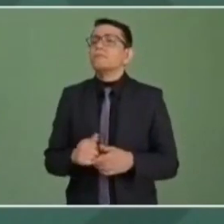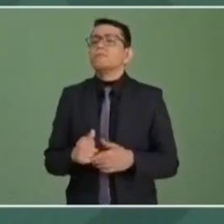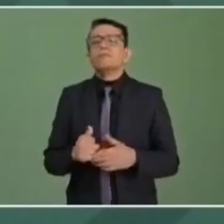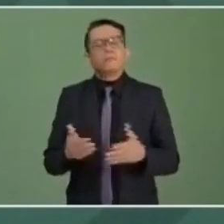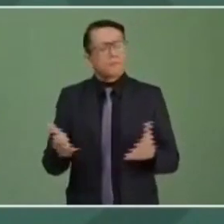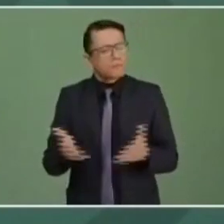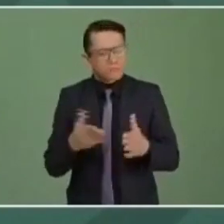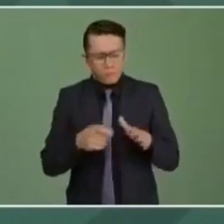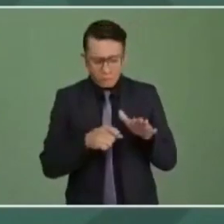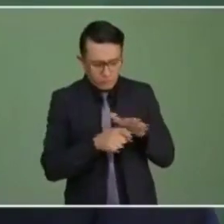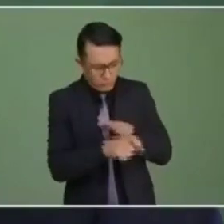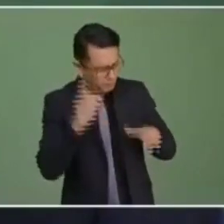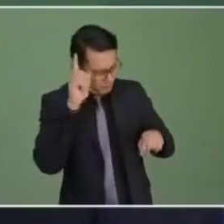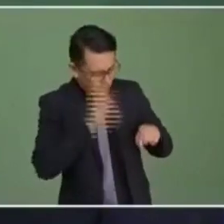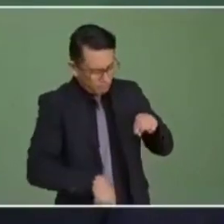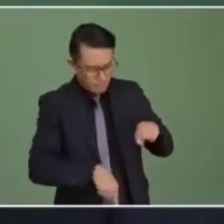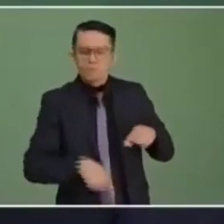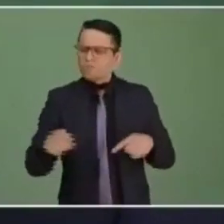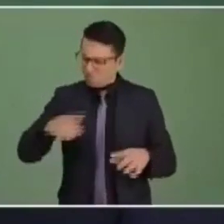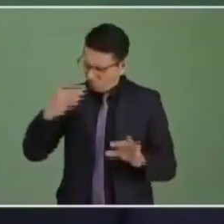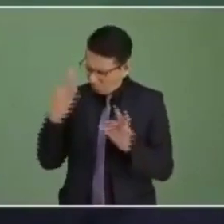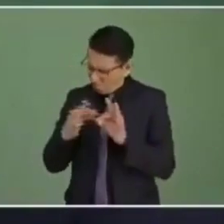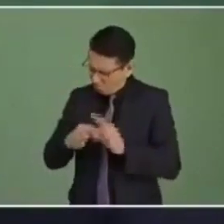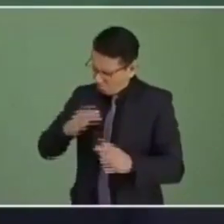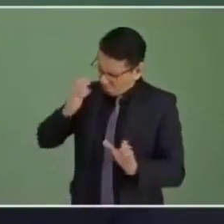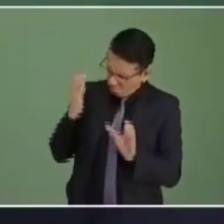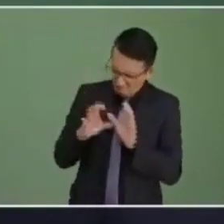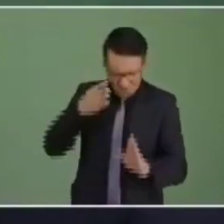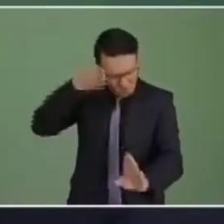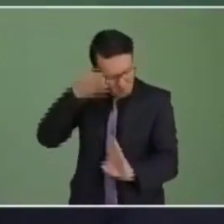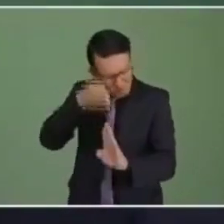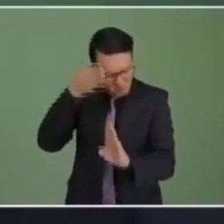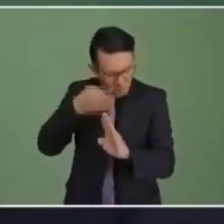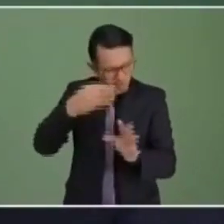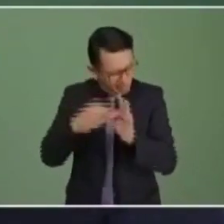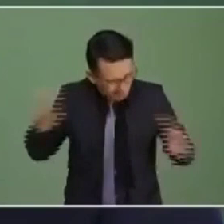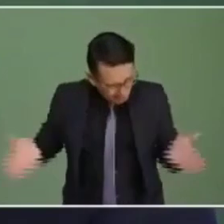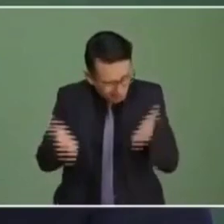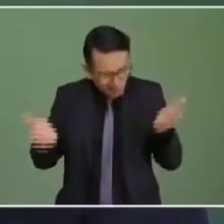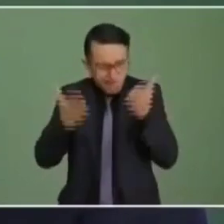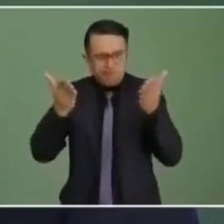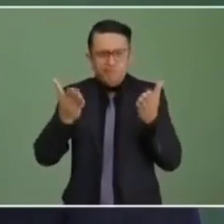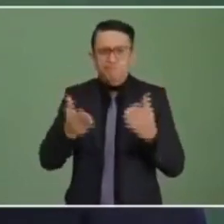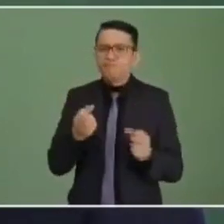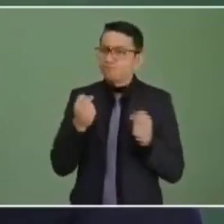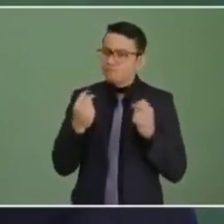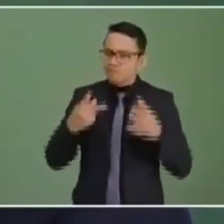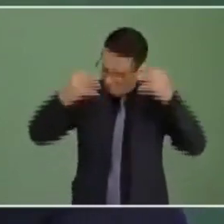corrupción y lo voy a cumplir. Y repito, me canso ganso.